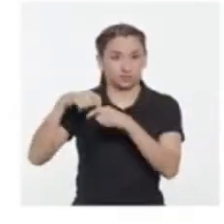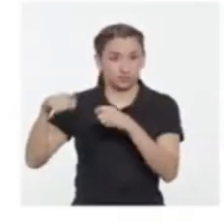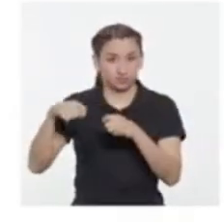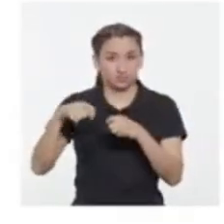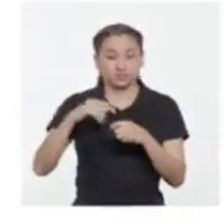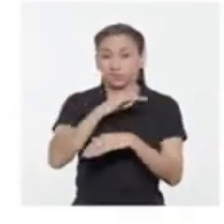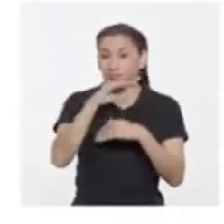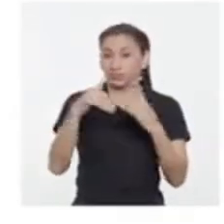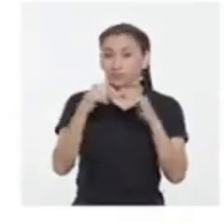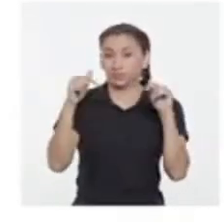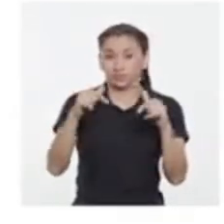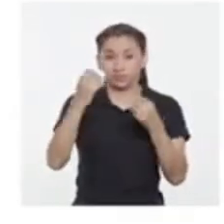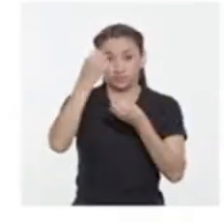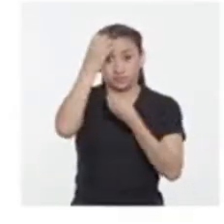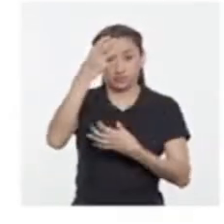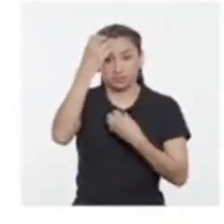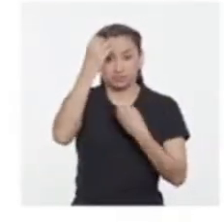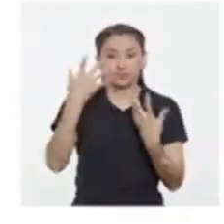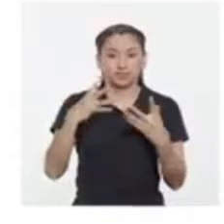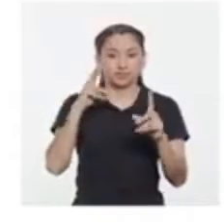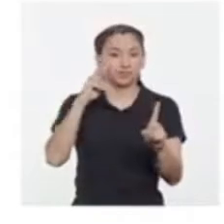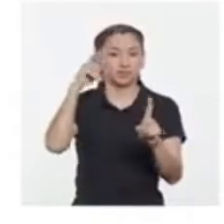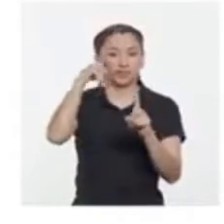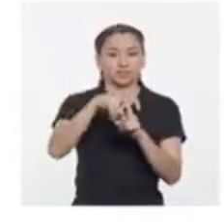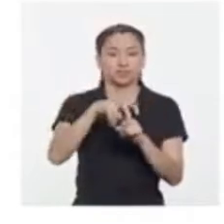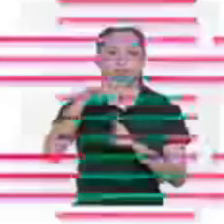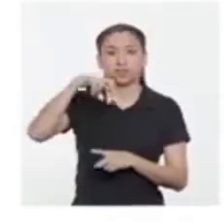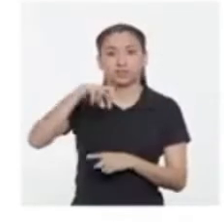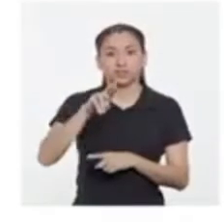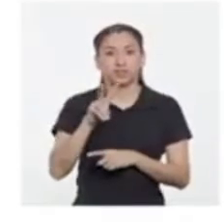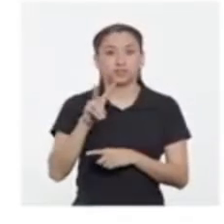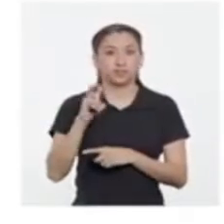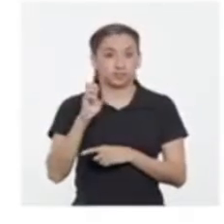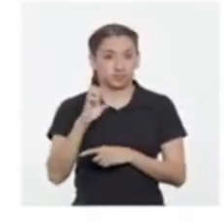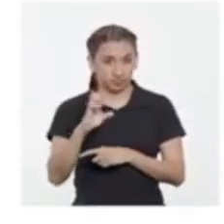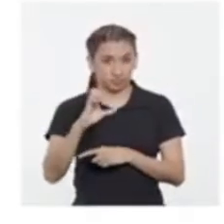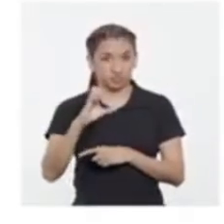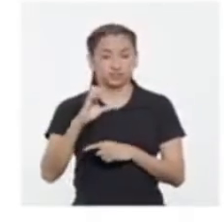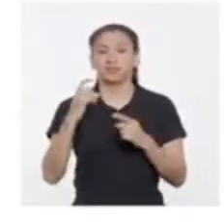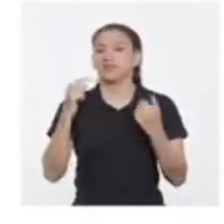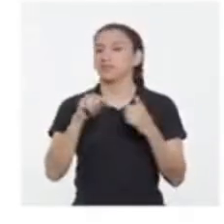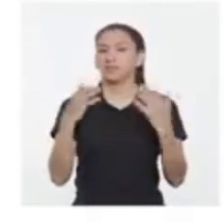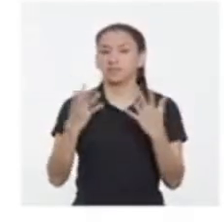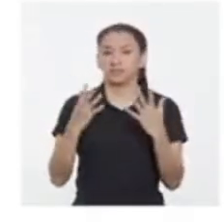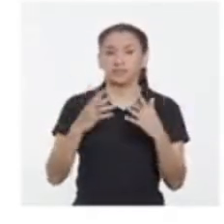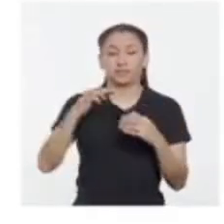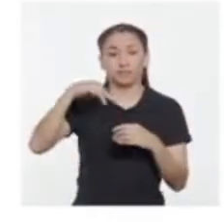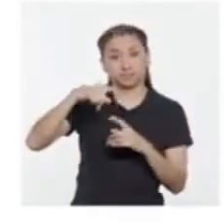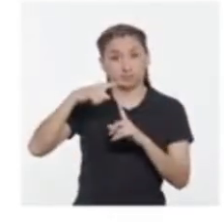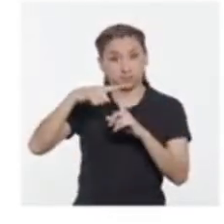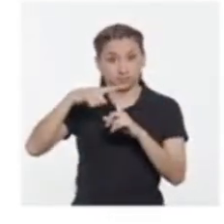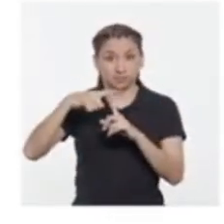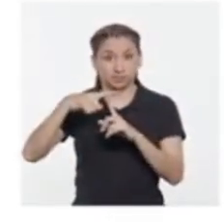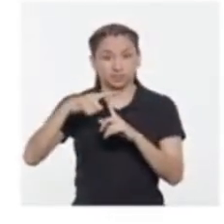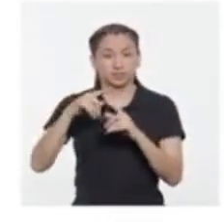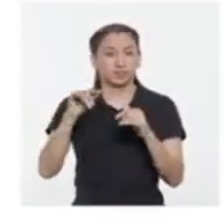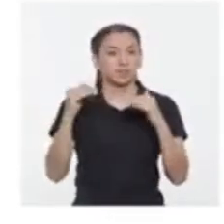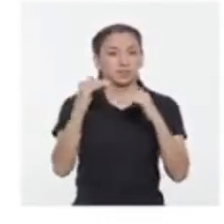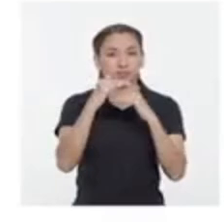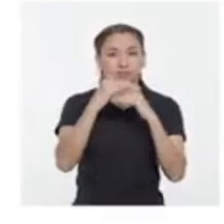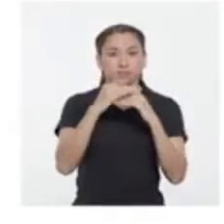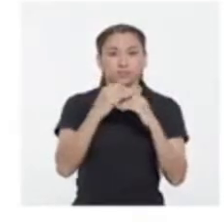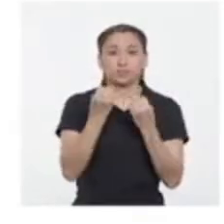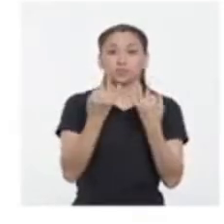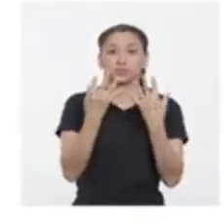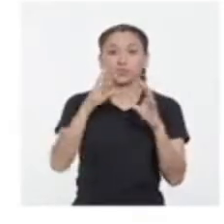arcos. Con toda esta información hallamos los metros lineales de PVC. Es así que los metros de PVC